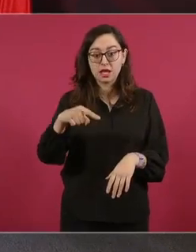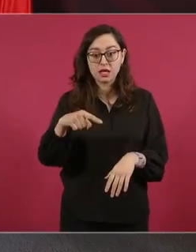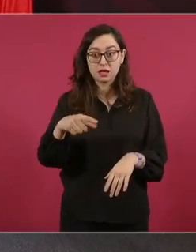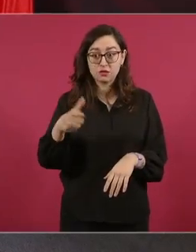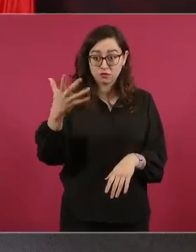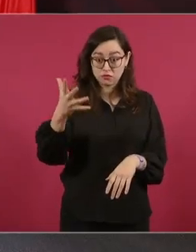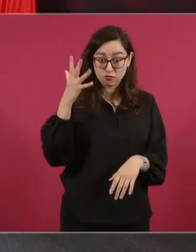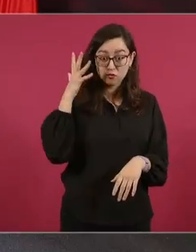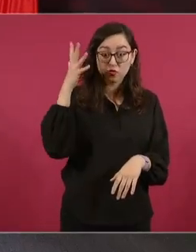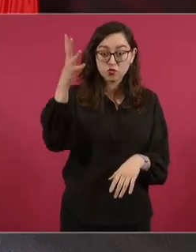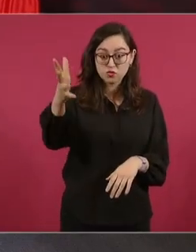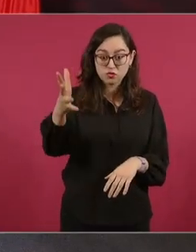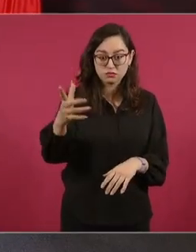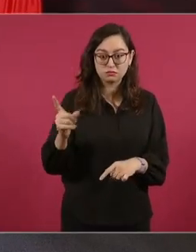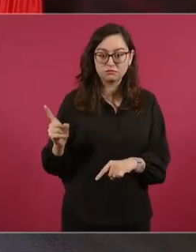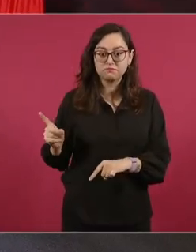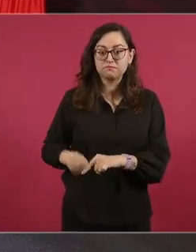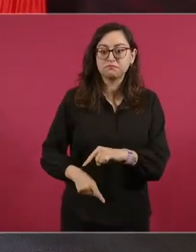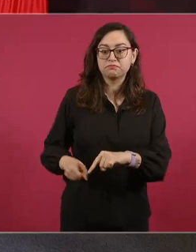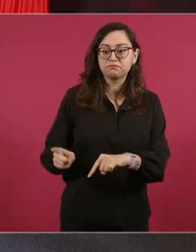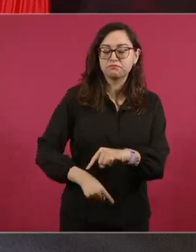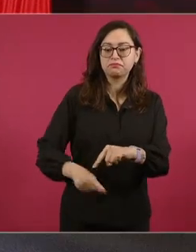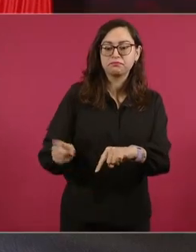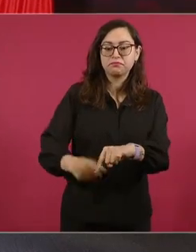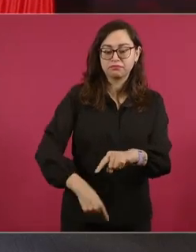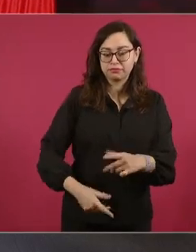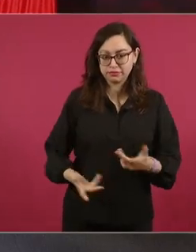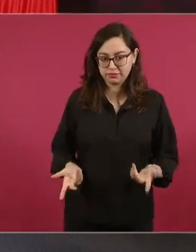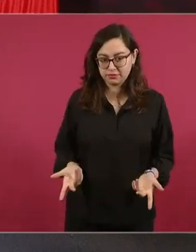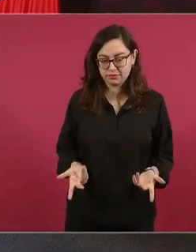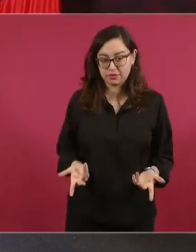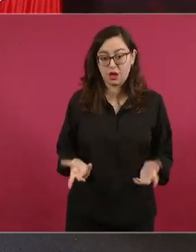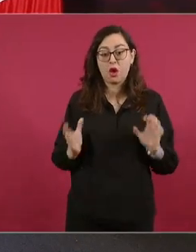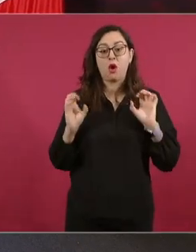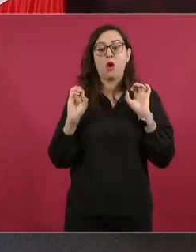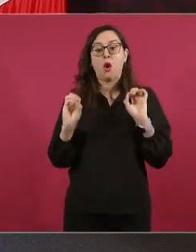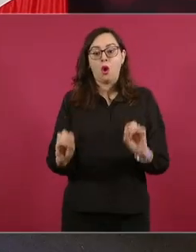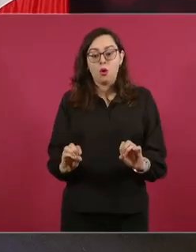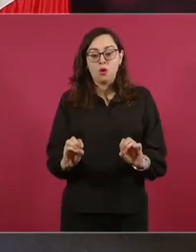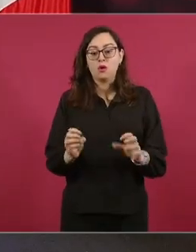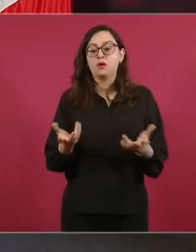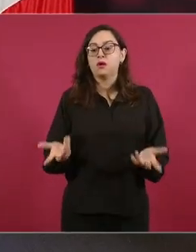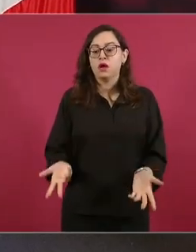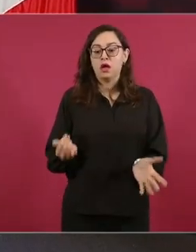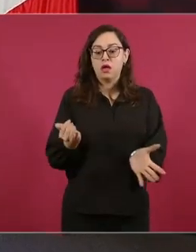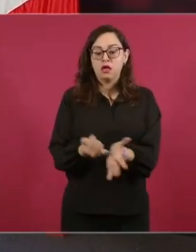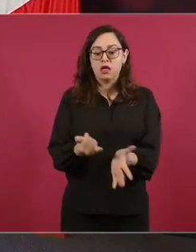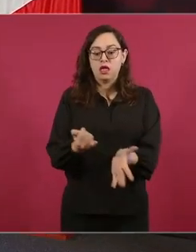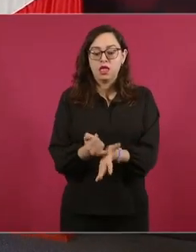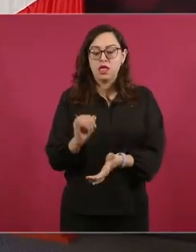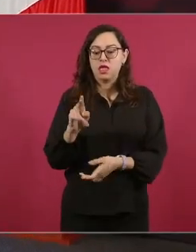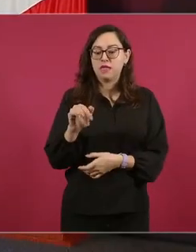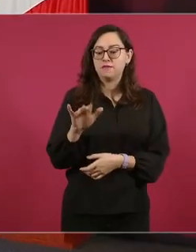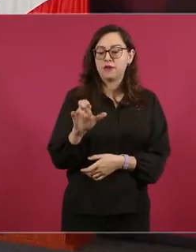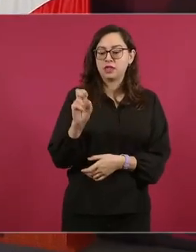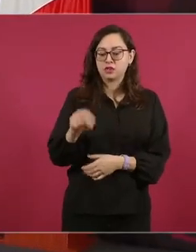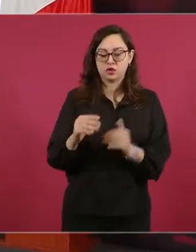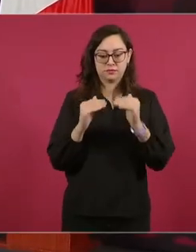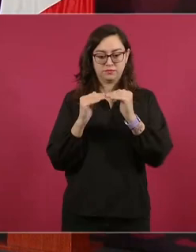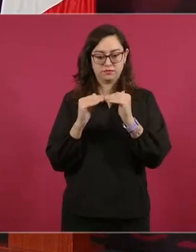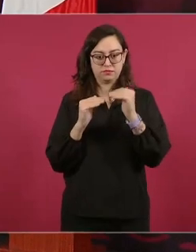de que los incrementos al salario no pueden estar por abajo de la inflación. Eso es muy